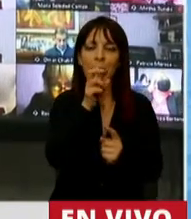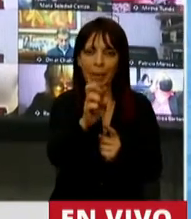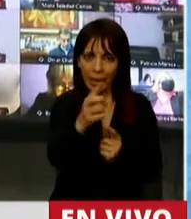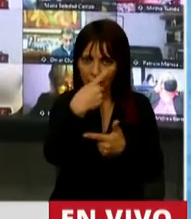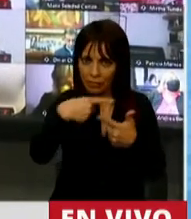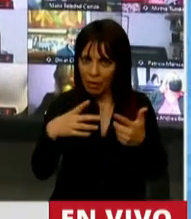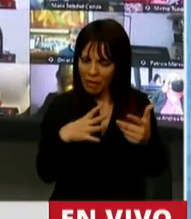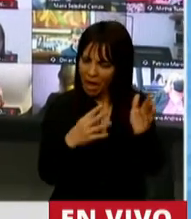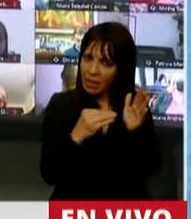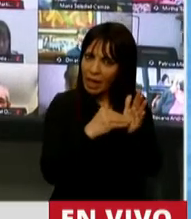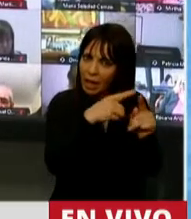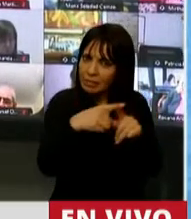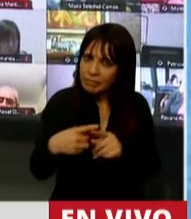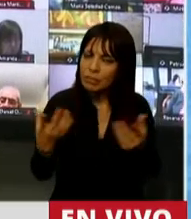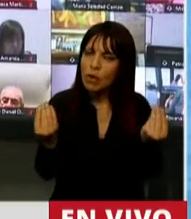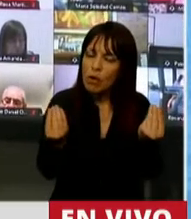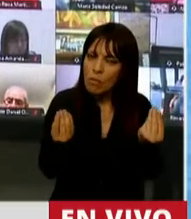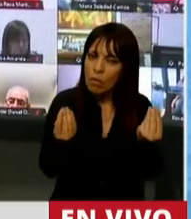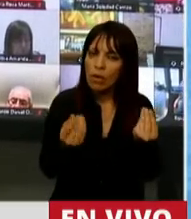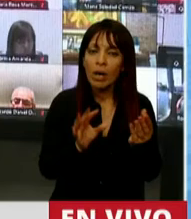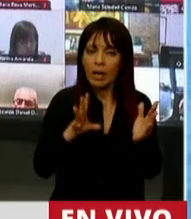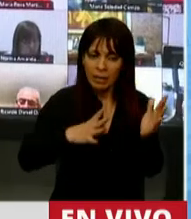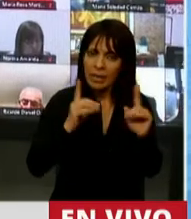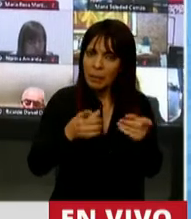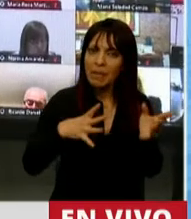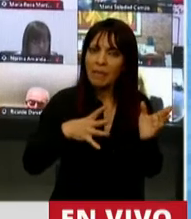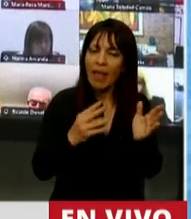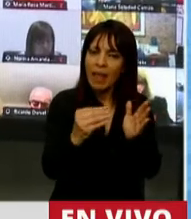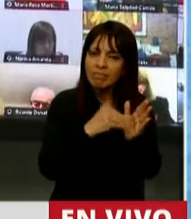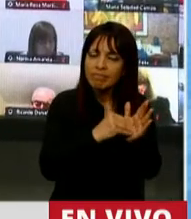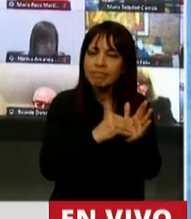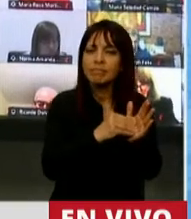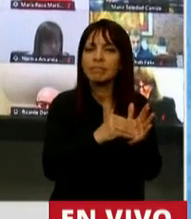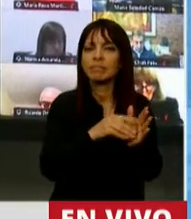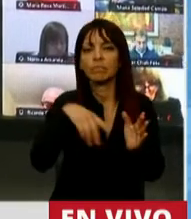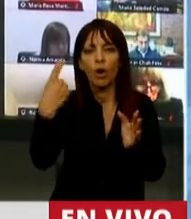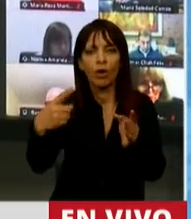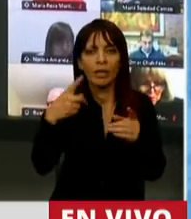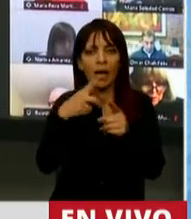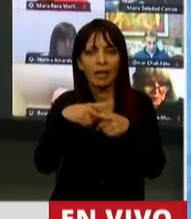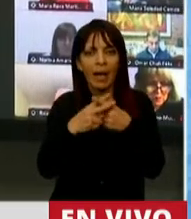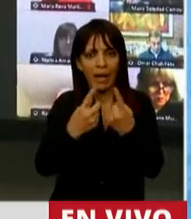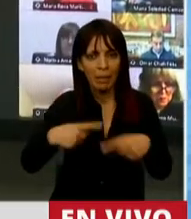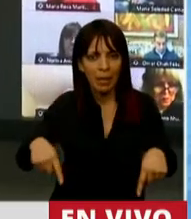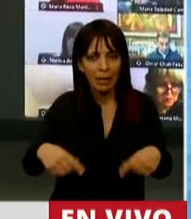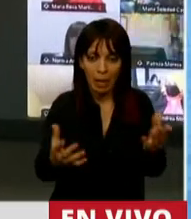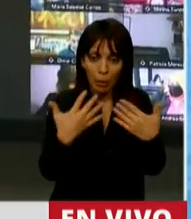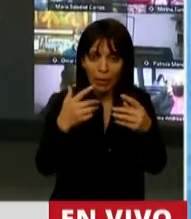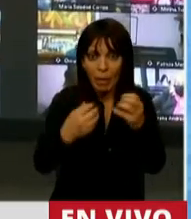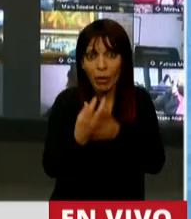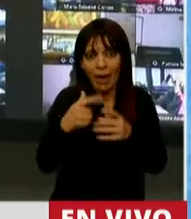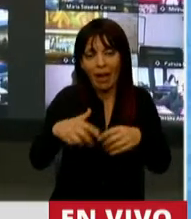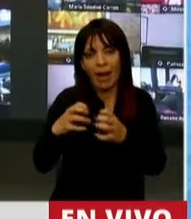encuentra algún otro instrumento que justamente podríamos haber diseñado en este